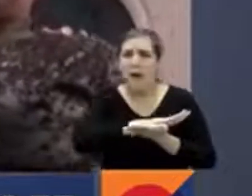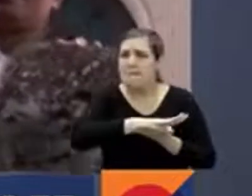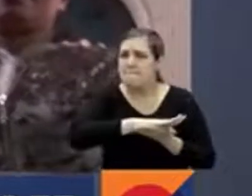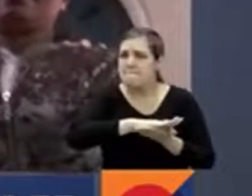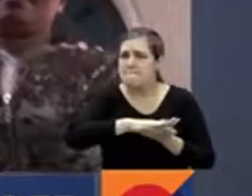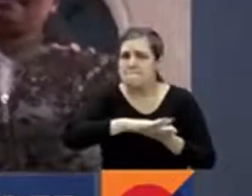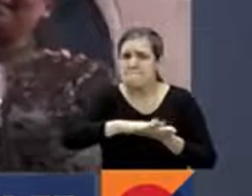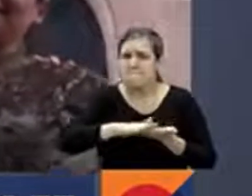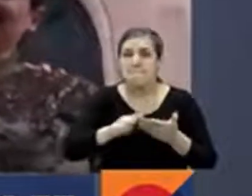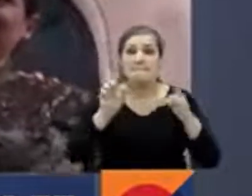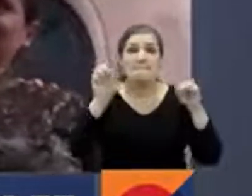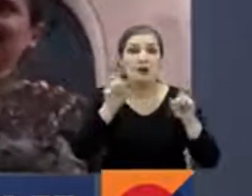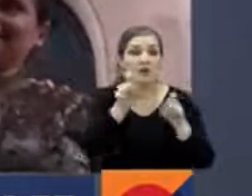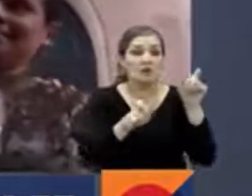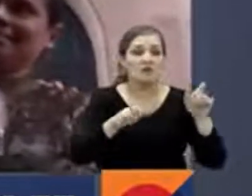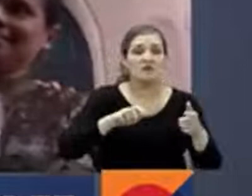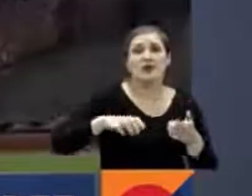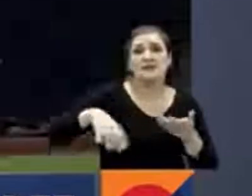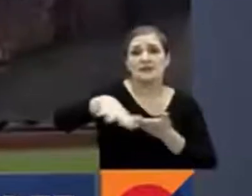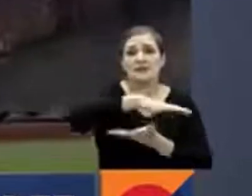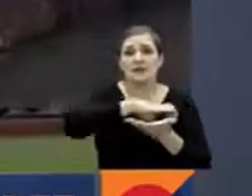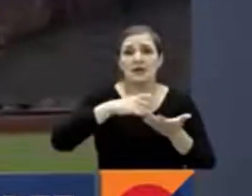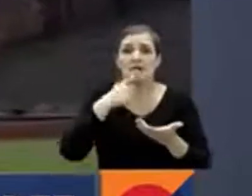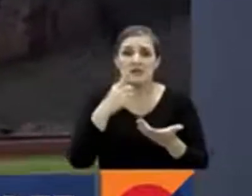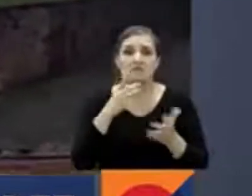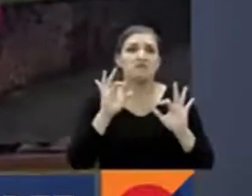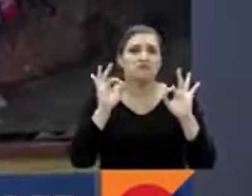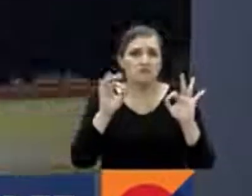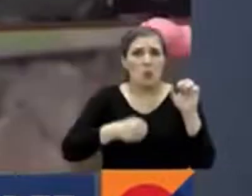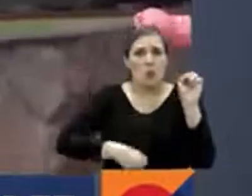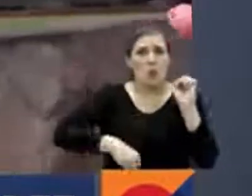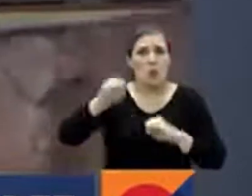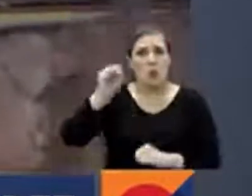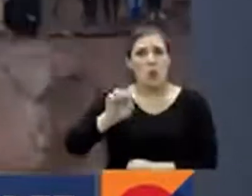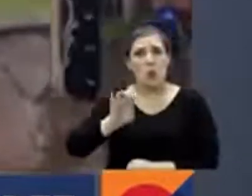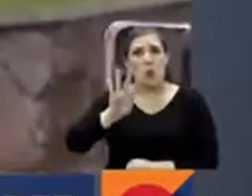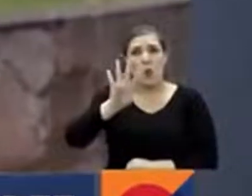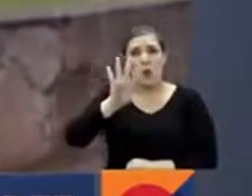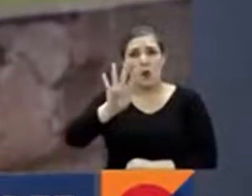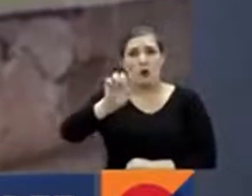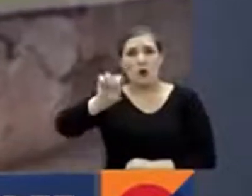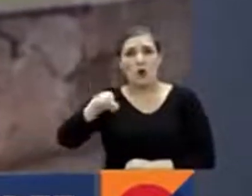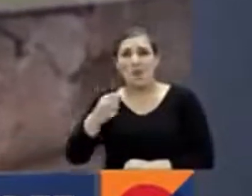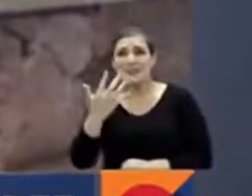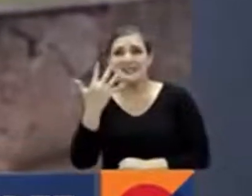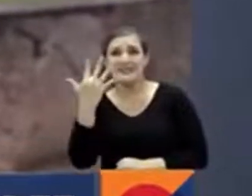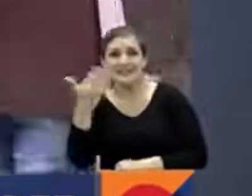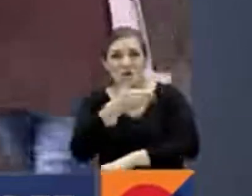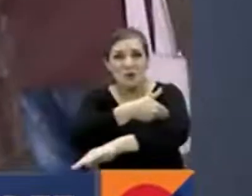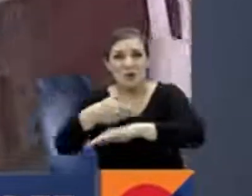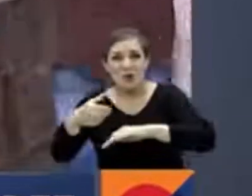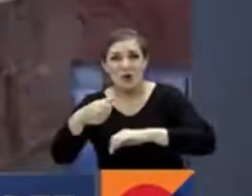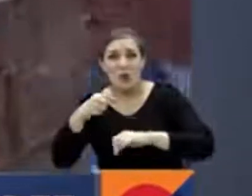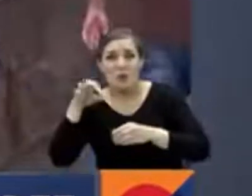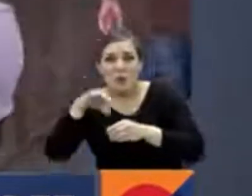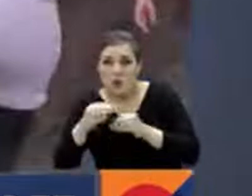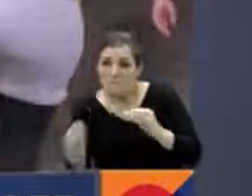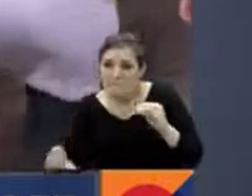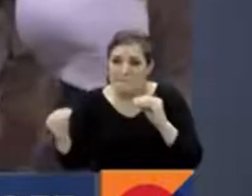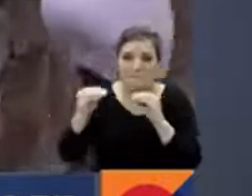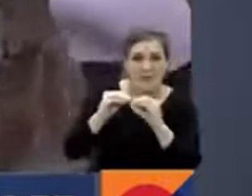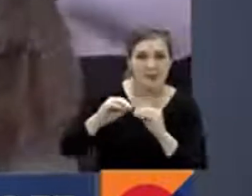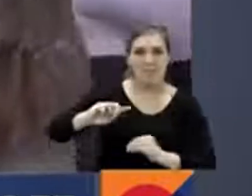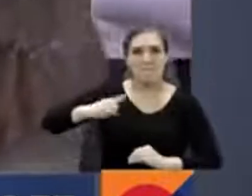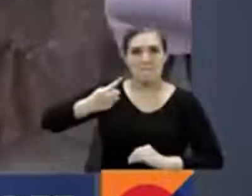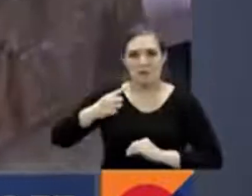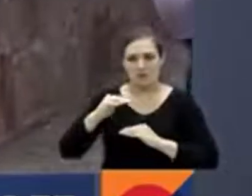los santanderianos ven como un triunfo esos 4,5 millones de votos adicionales que obtuvieron en esta segunda vuelta presidencial